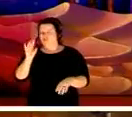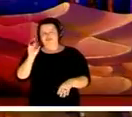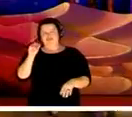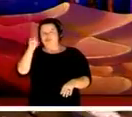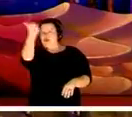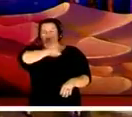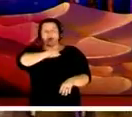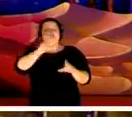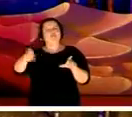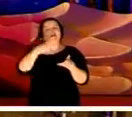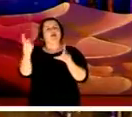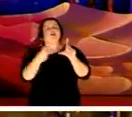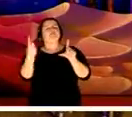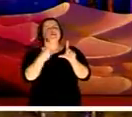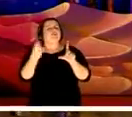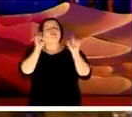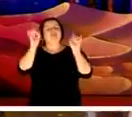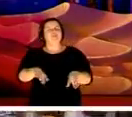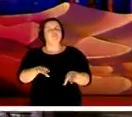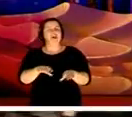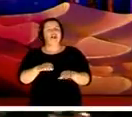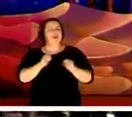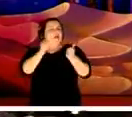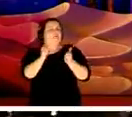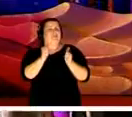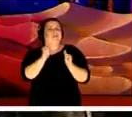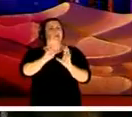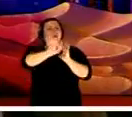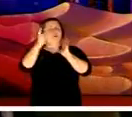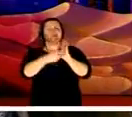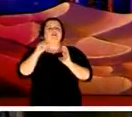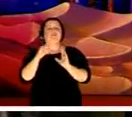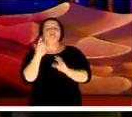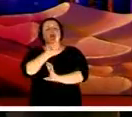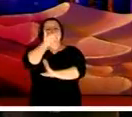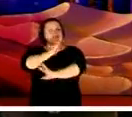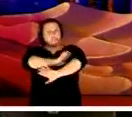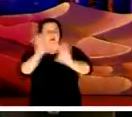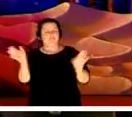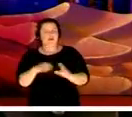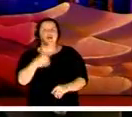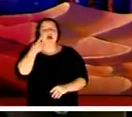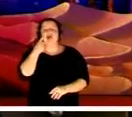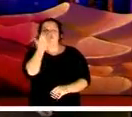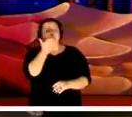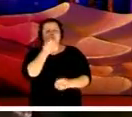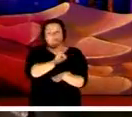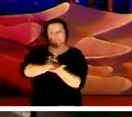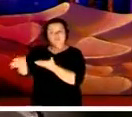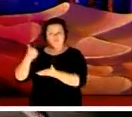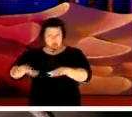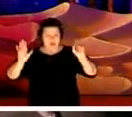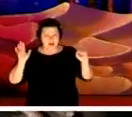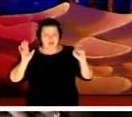Empieza sirviendo para todo y al final no sirve sino para calentar. Oiga, ya está bien, ya sacó el rollito aquí, váyase de mi cuento. ¡Carajo! Que